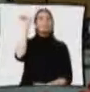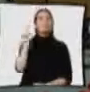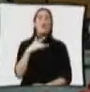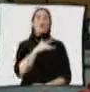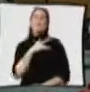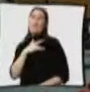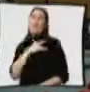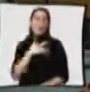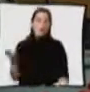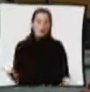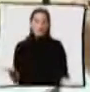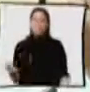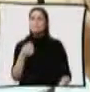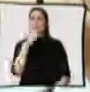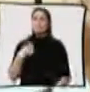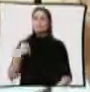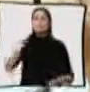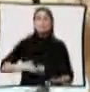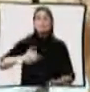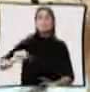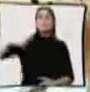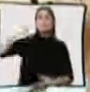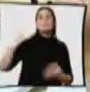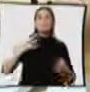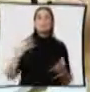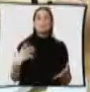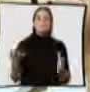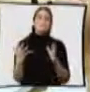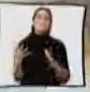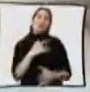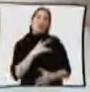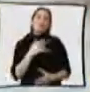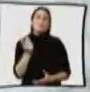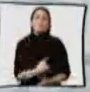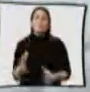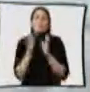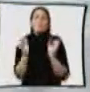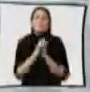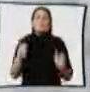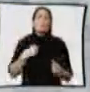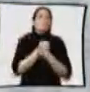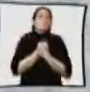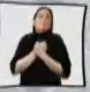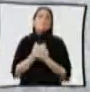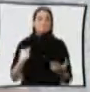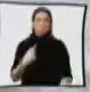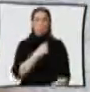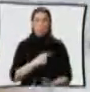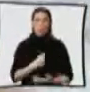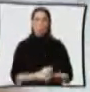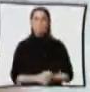los seriales de amor y... Cambio constante de tu amor y pasión. Te brindo con ternura, mi amante